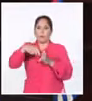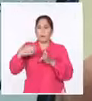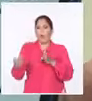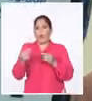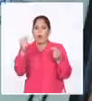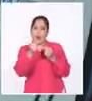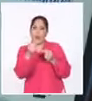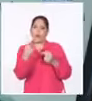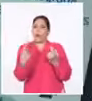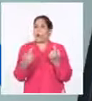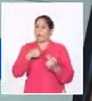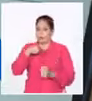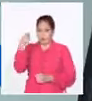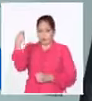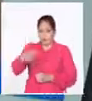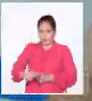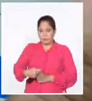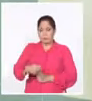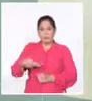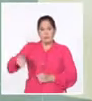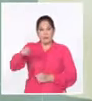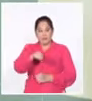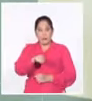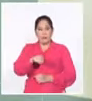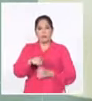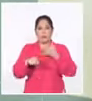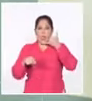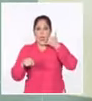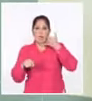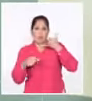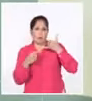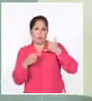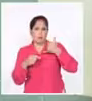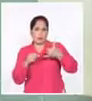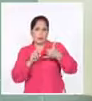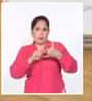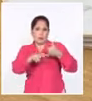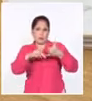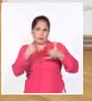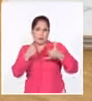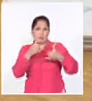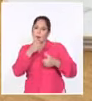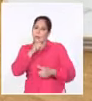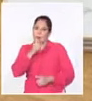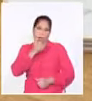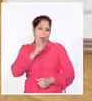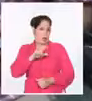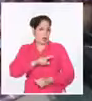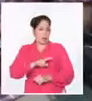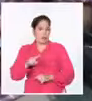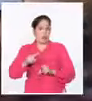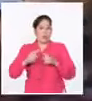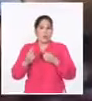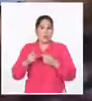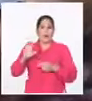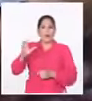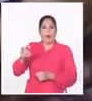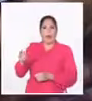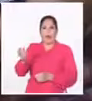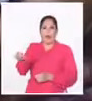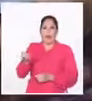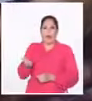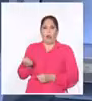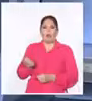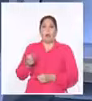operación bancaria. Digitalizar en lo posible las transacciones financieras es solo un eslabón en una larga cadena de acciones.